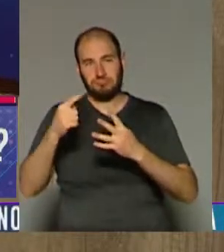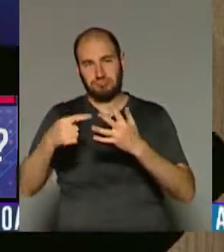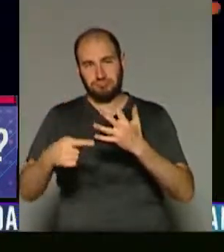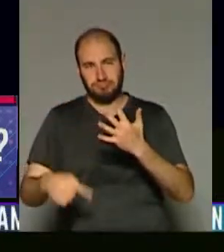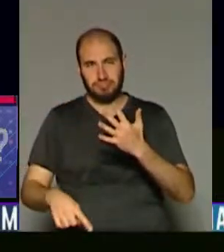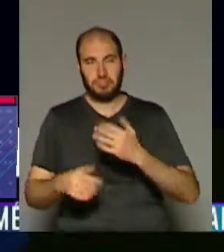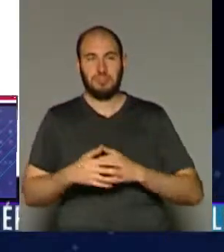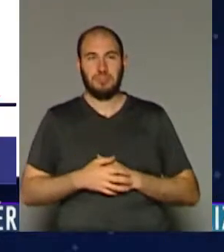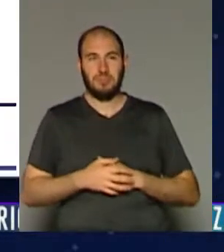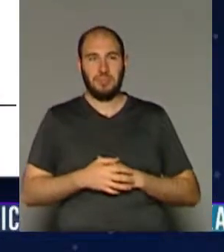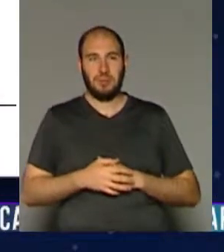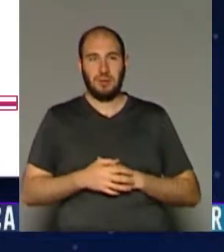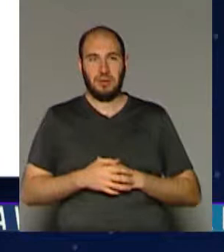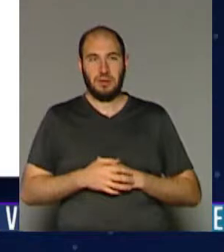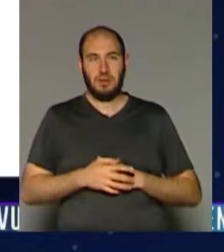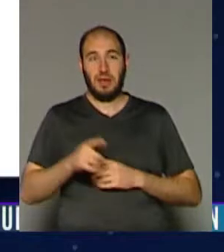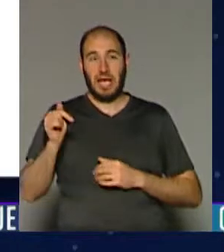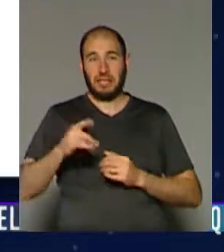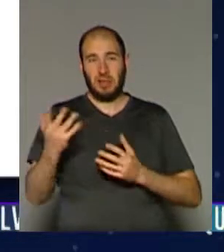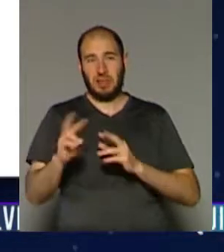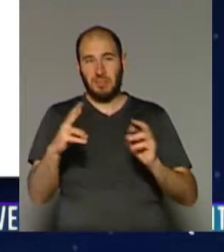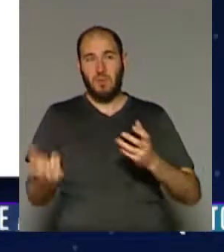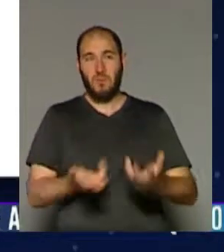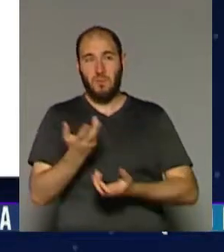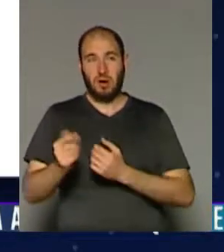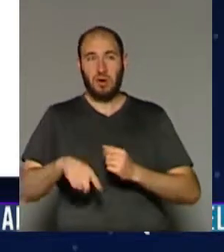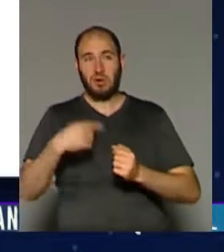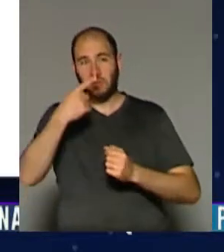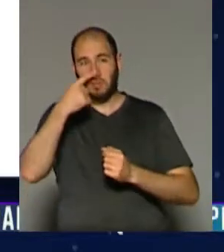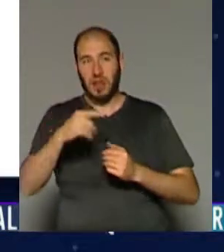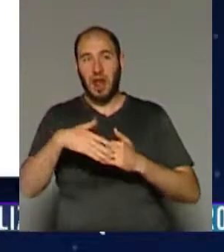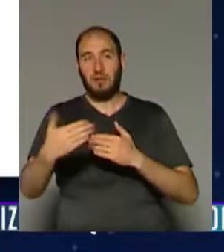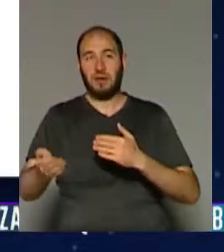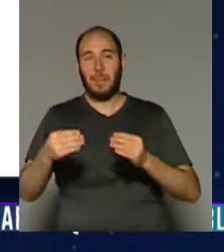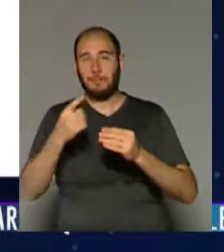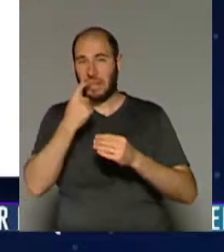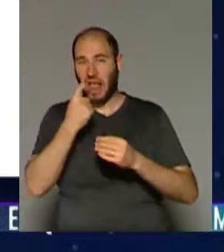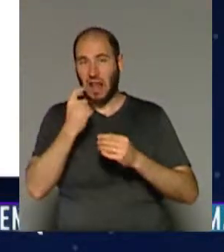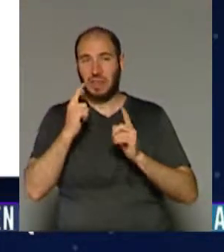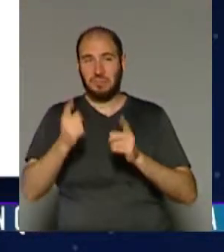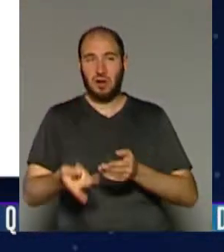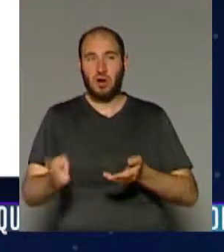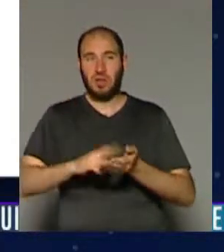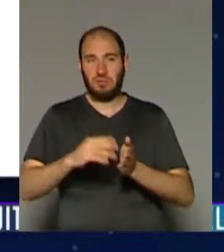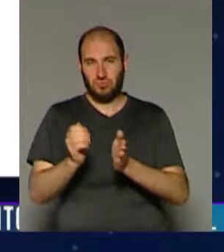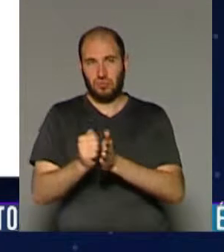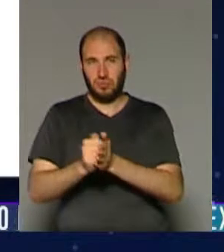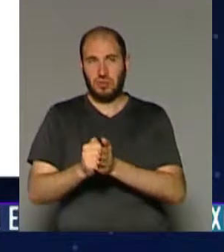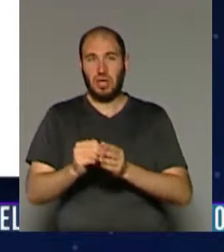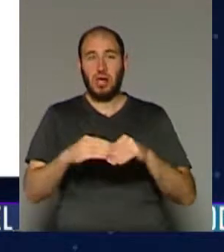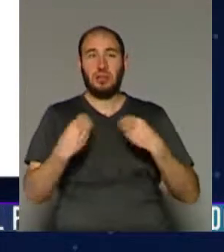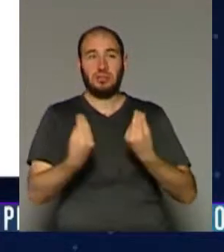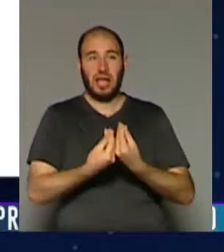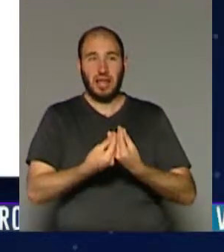membrana hidrofuga, que es para lo que es el fuego, y la terminación del exterior con chapa y también nuevamente Durlock. Son en